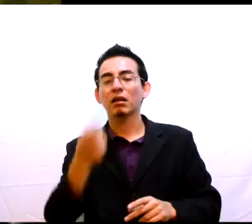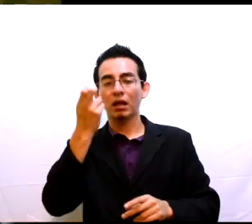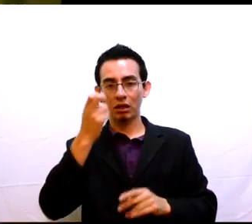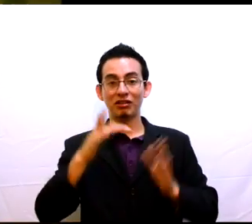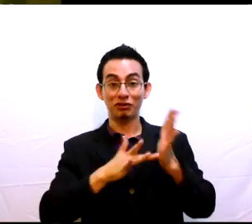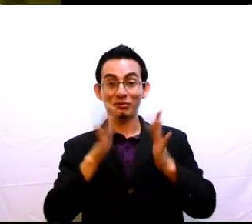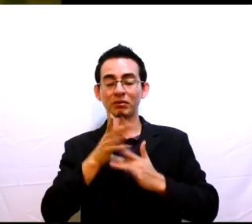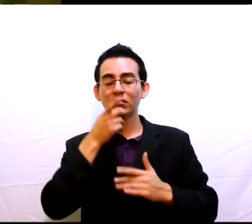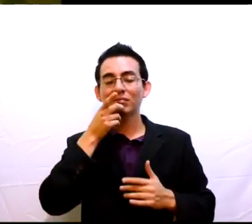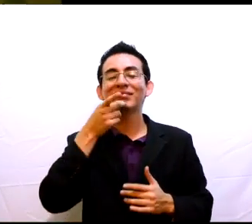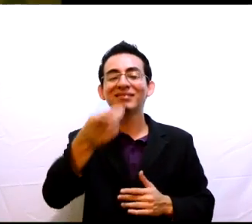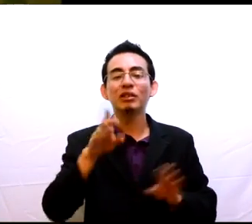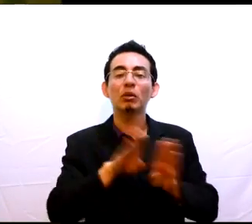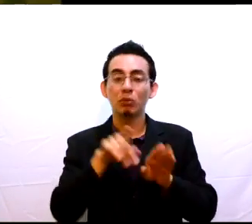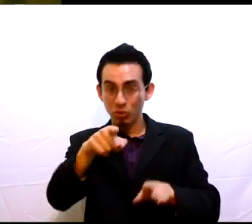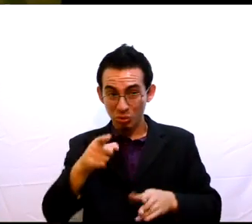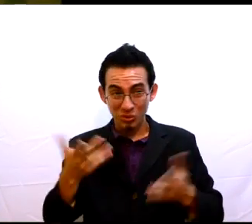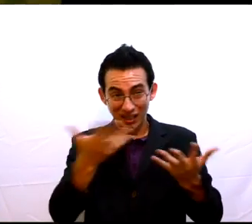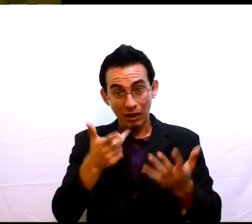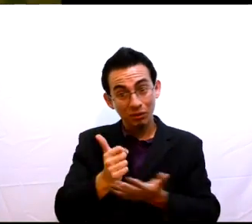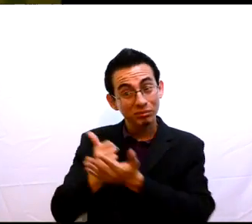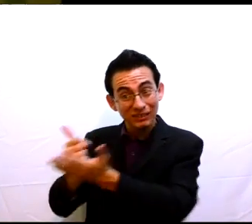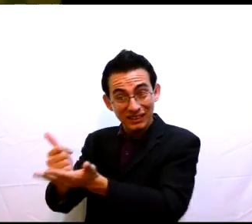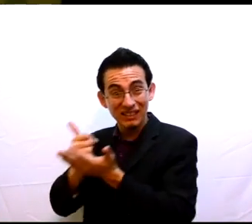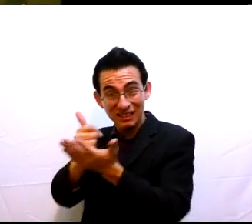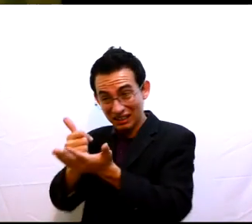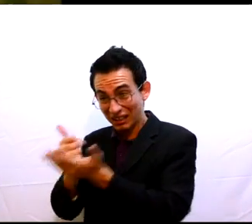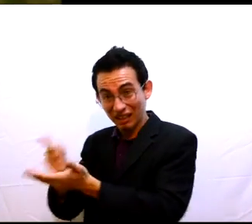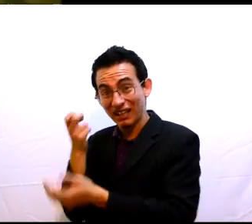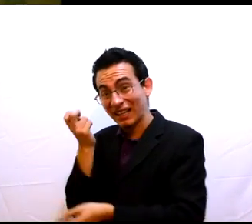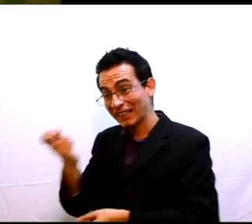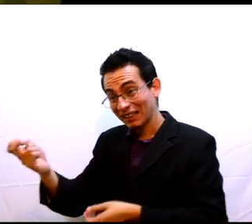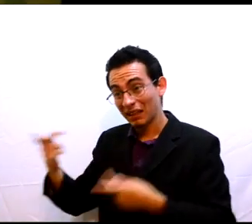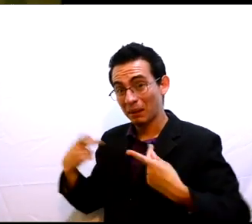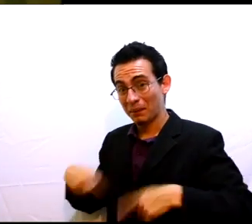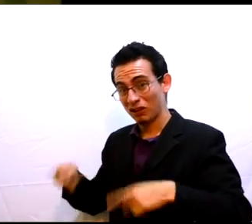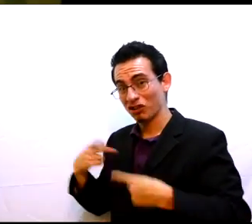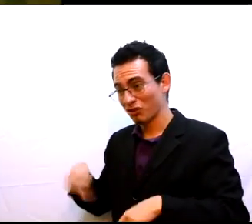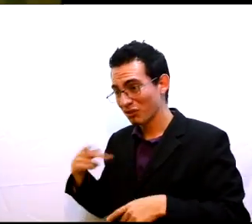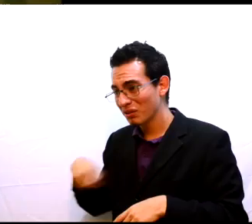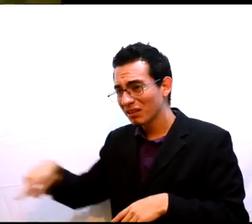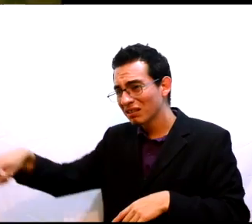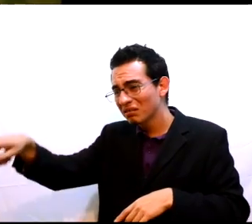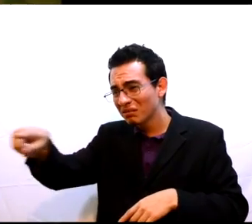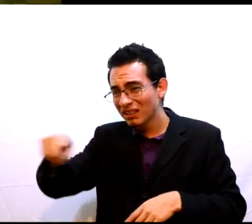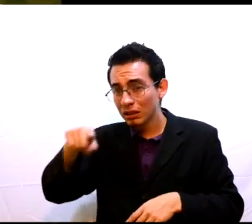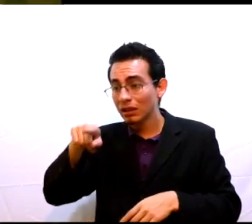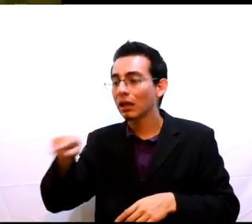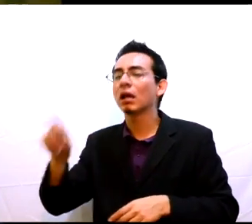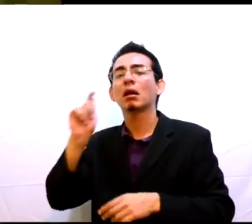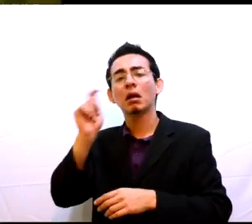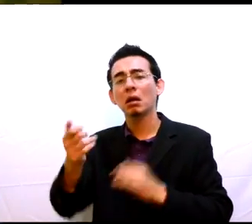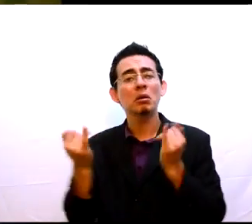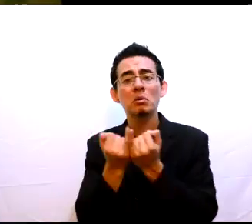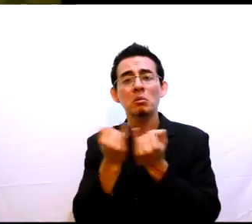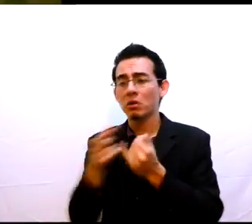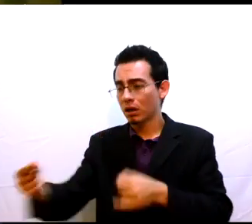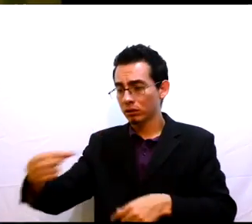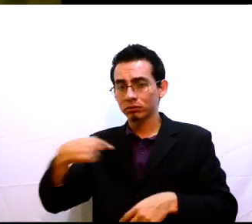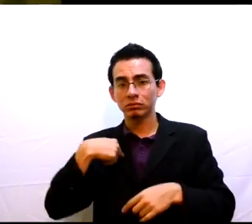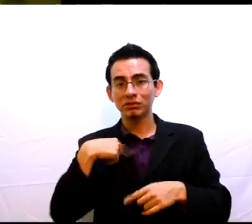cierto os digo que en cuanto lo hicisteis a uno de estos mis más hermanos más pequeños a mí me lo